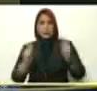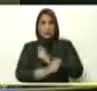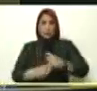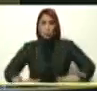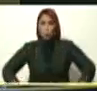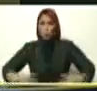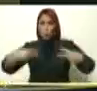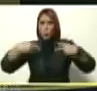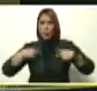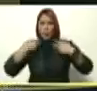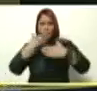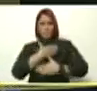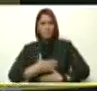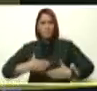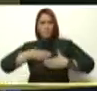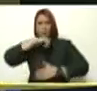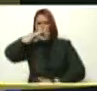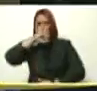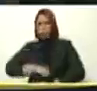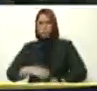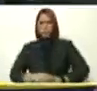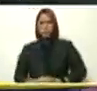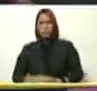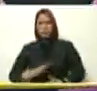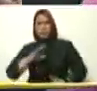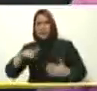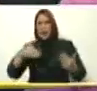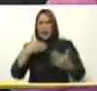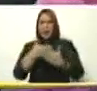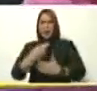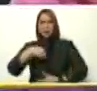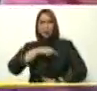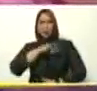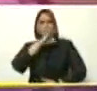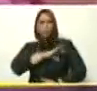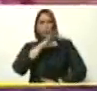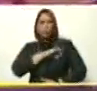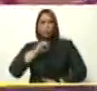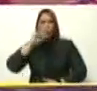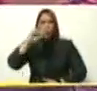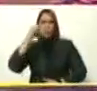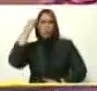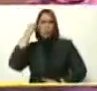humanamente gratificante hacia nuestro socialismo bolivariano.